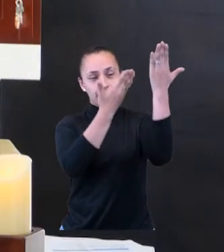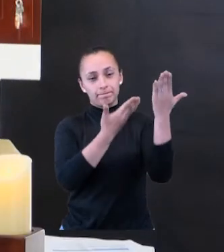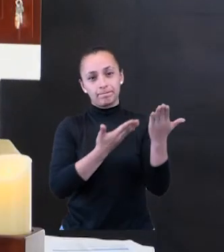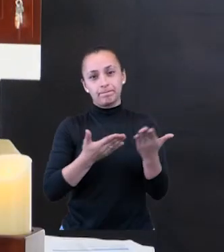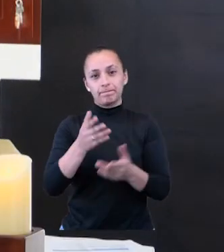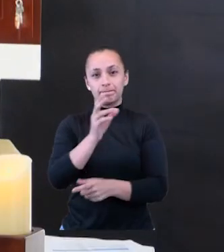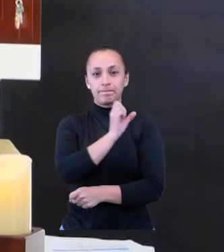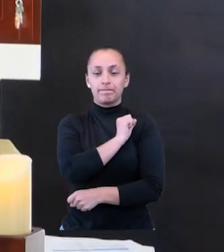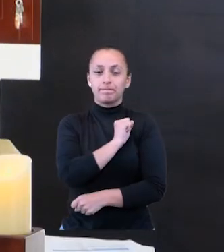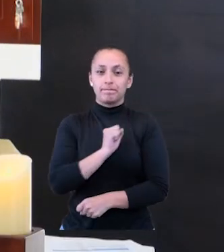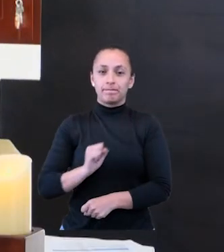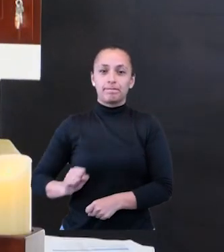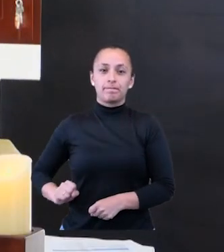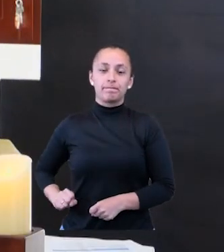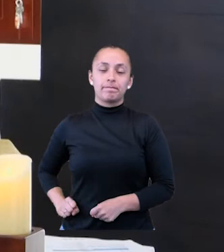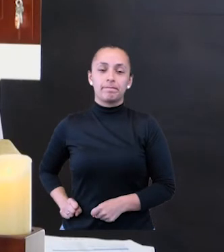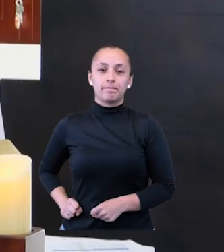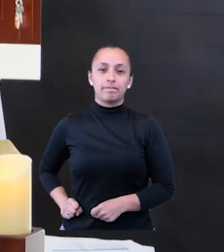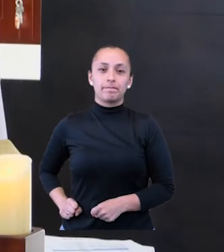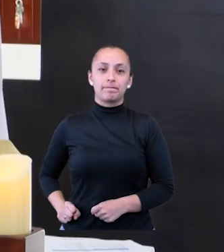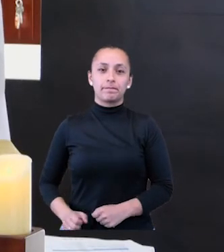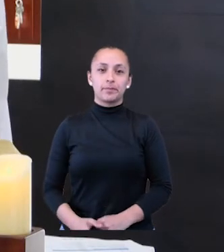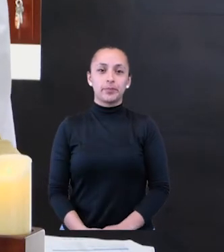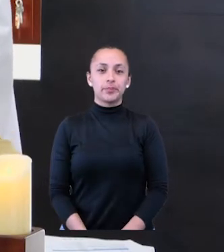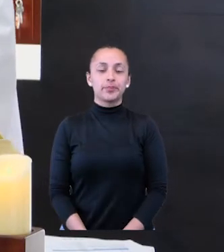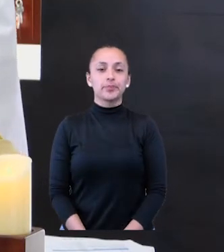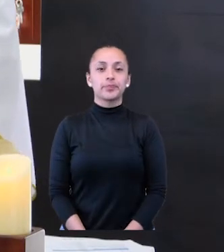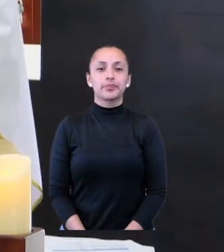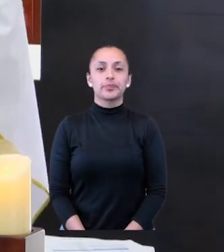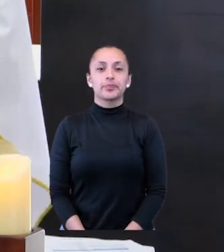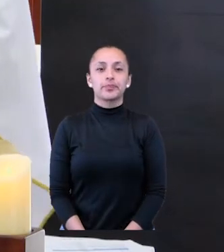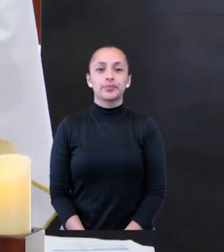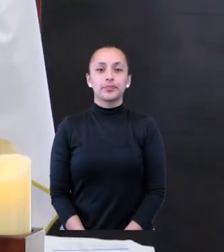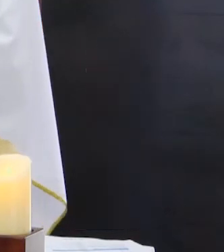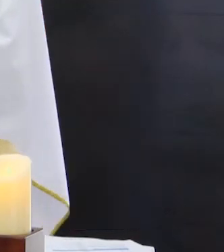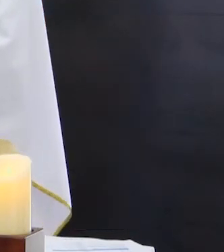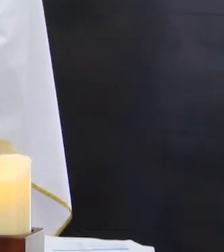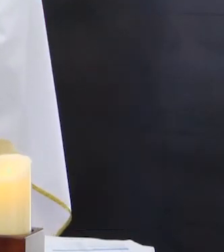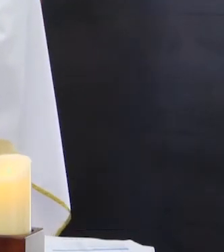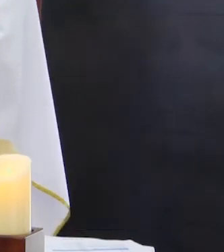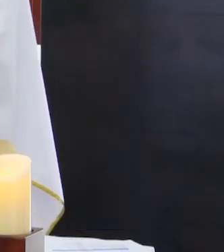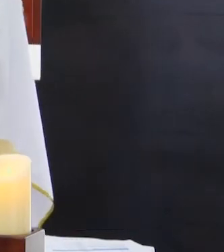d señor a mí